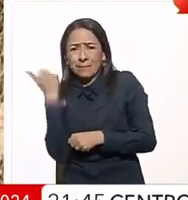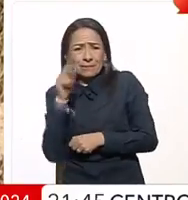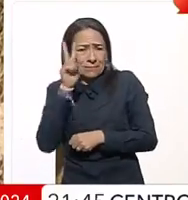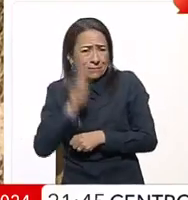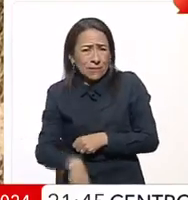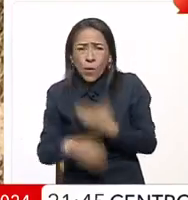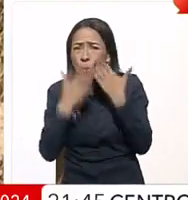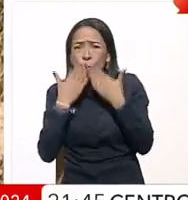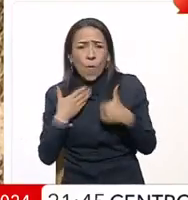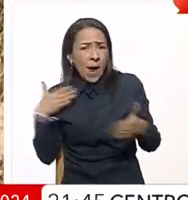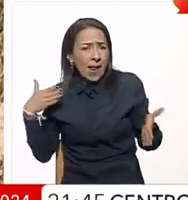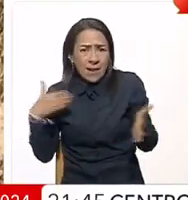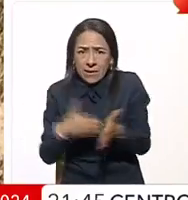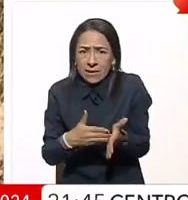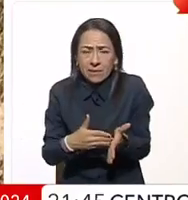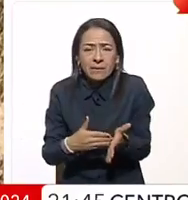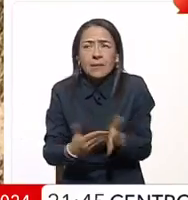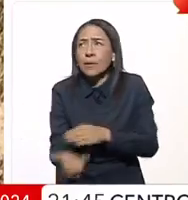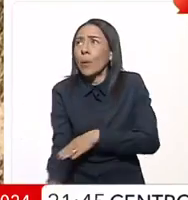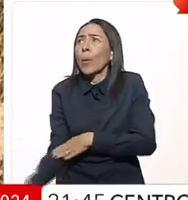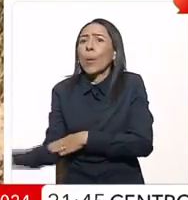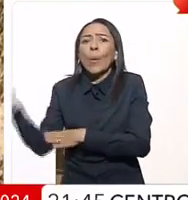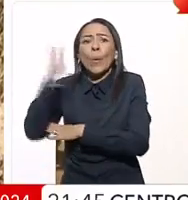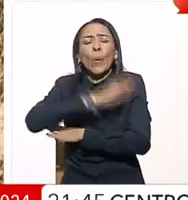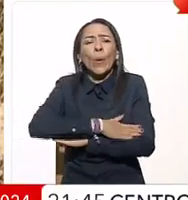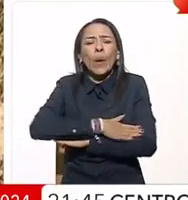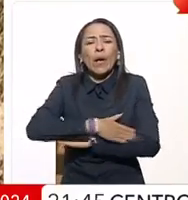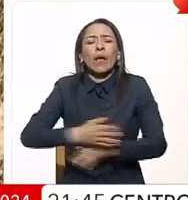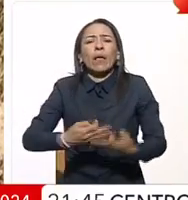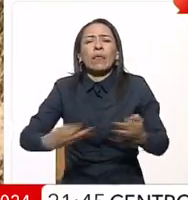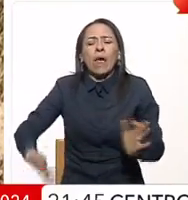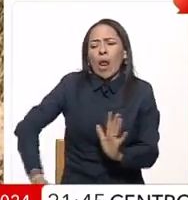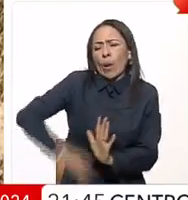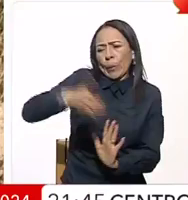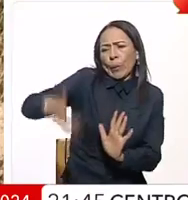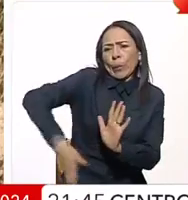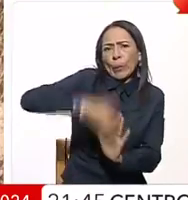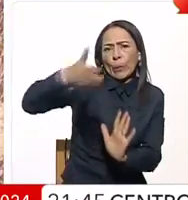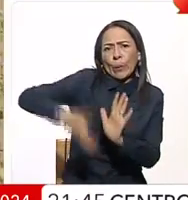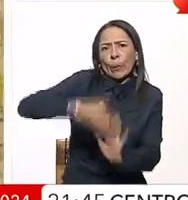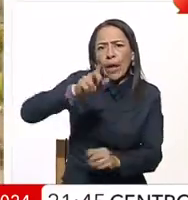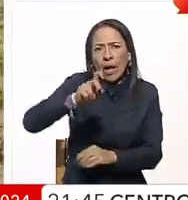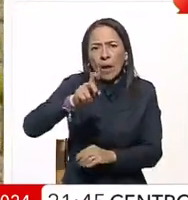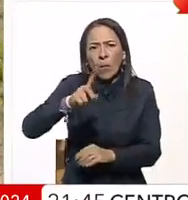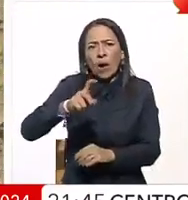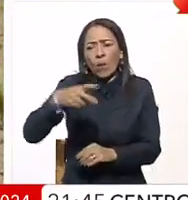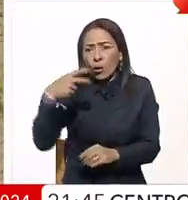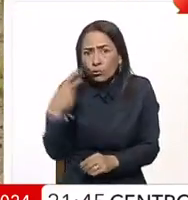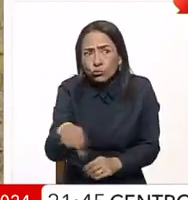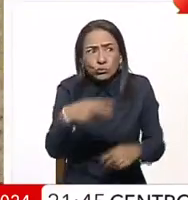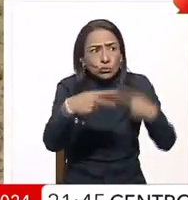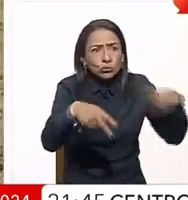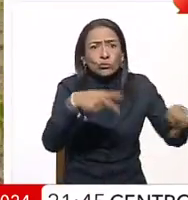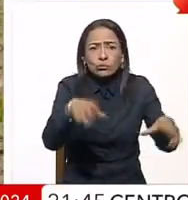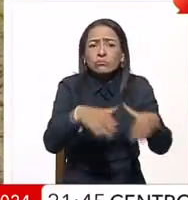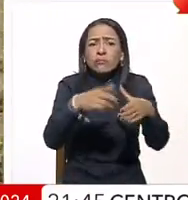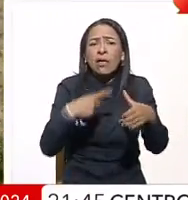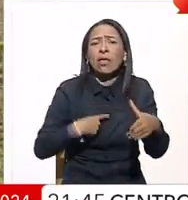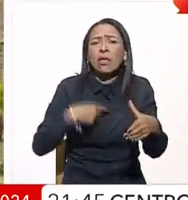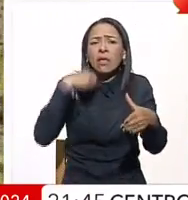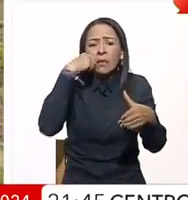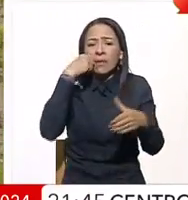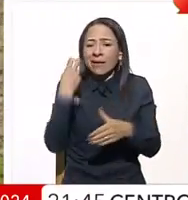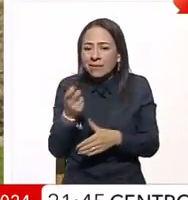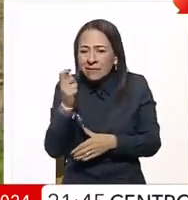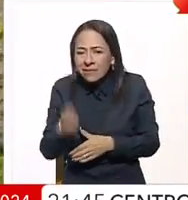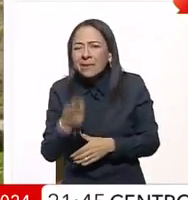ilimitada. Toda esa agua la extraen del subsuelo, de sus pozos. En estos espacios se germinan las